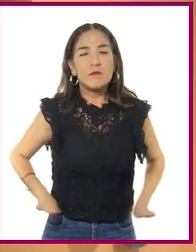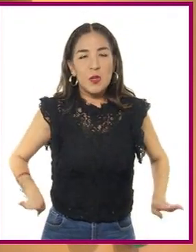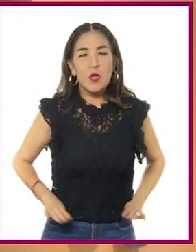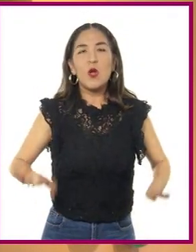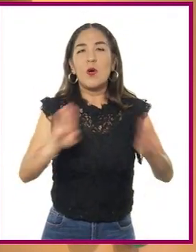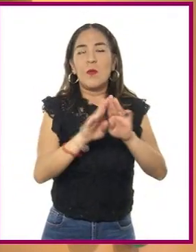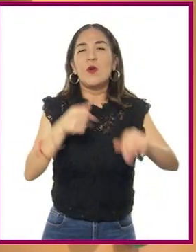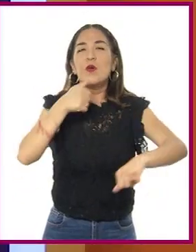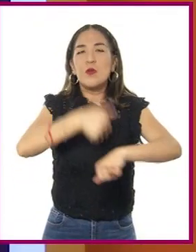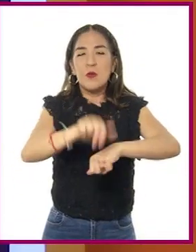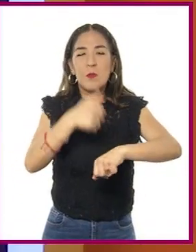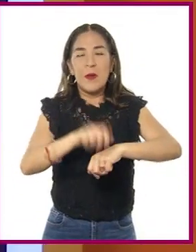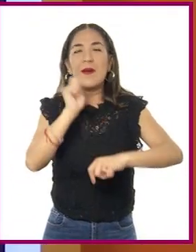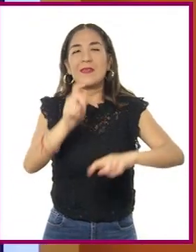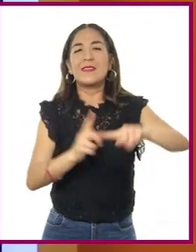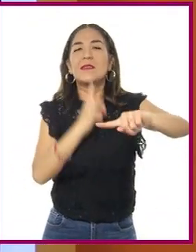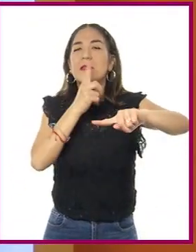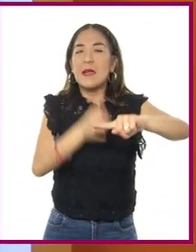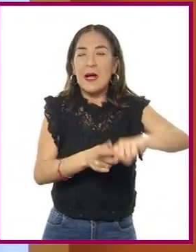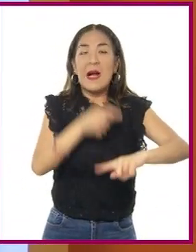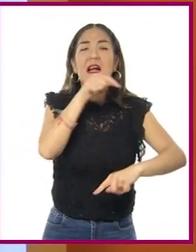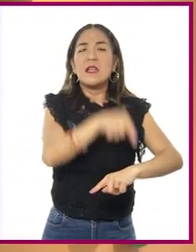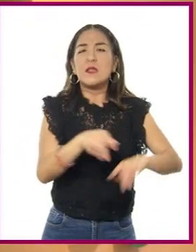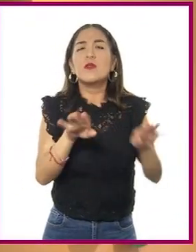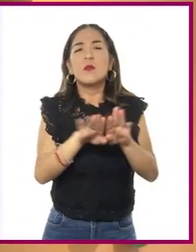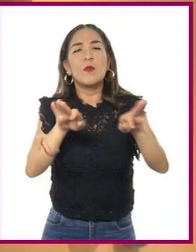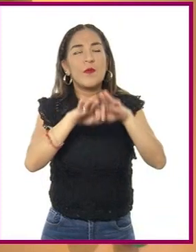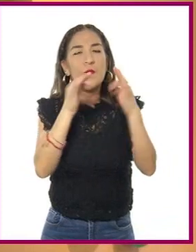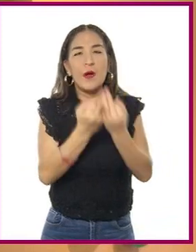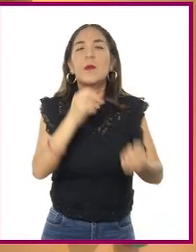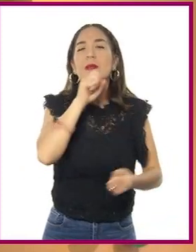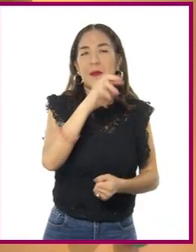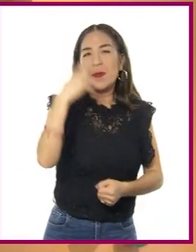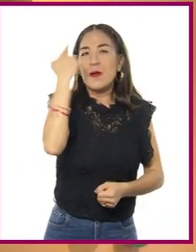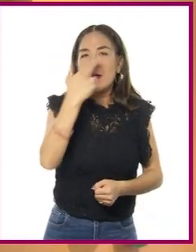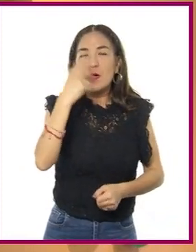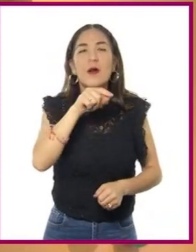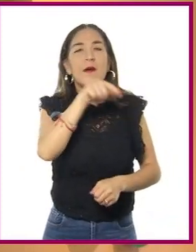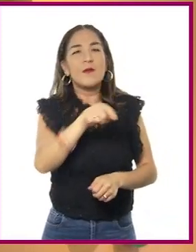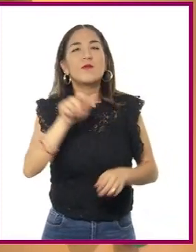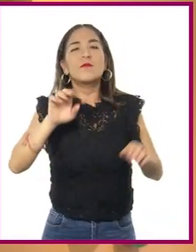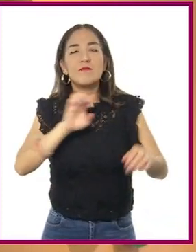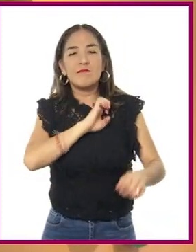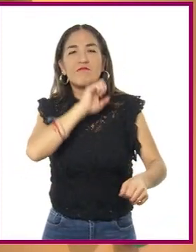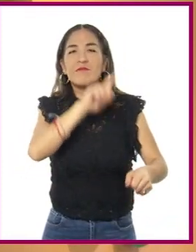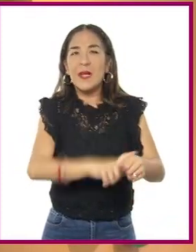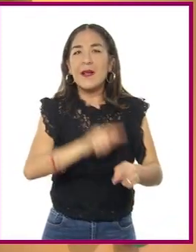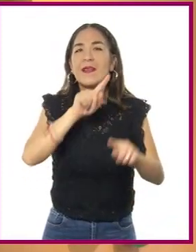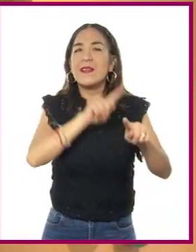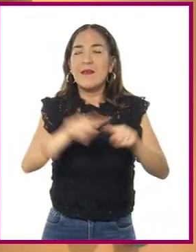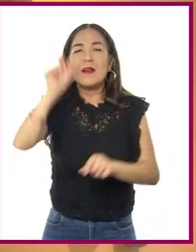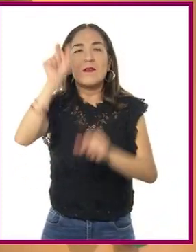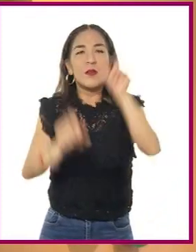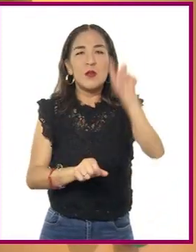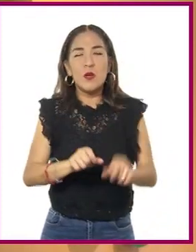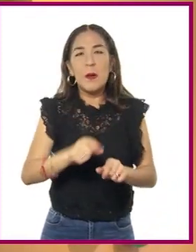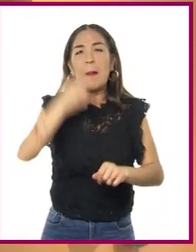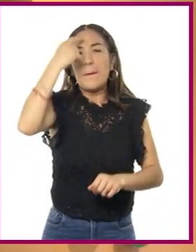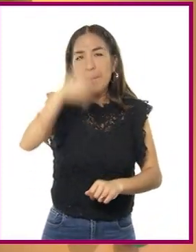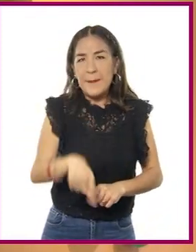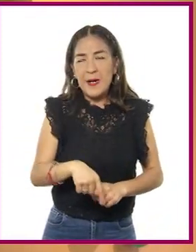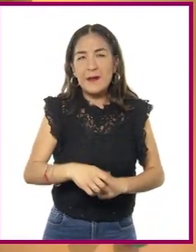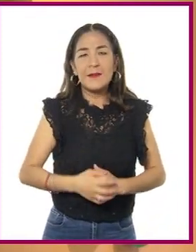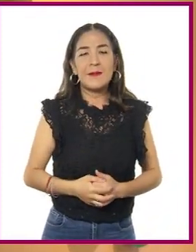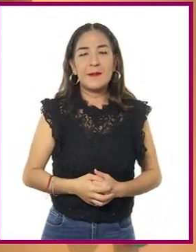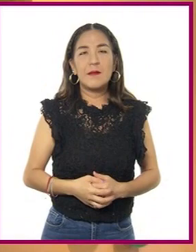representación cartesiana. De este modo, se analiza globalmente el comportamiento de las variables para hacer